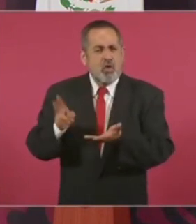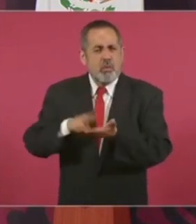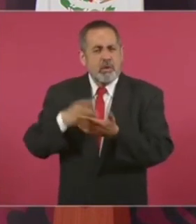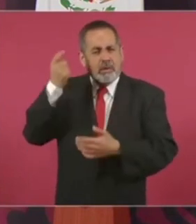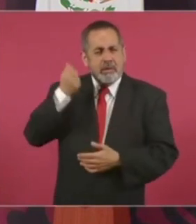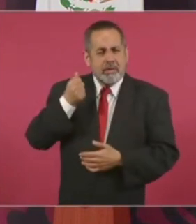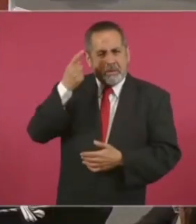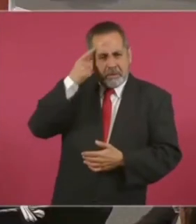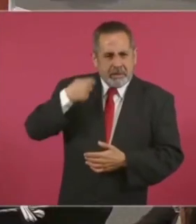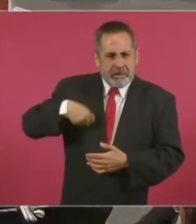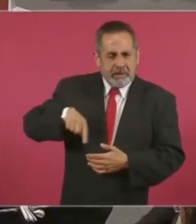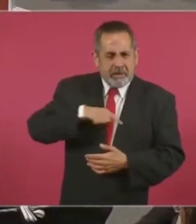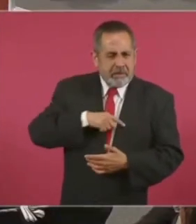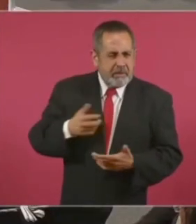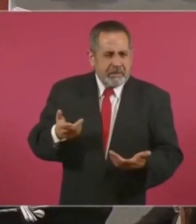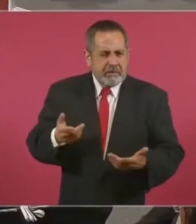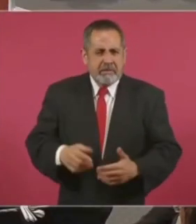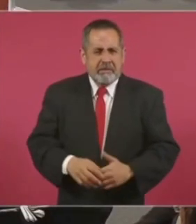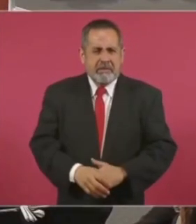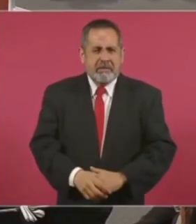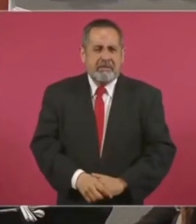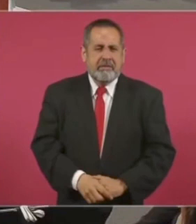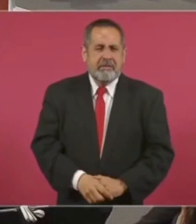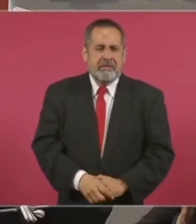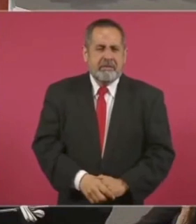¿Por qué nadie está enojado por el gasolinazo?